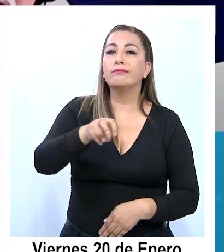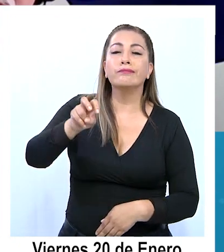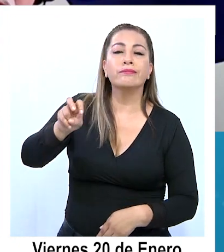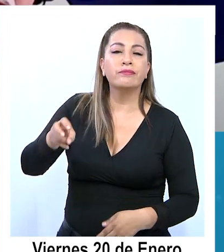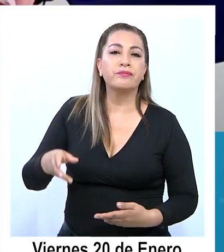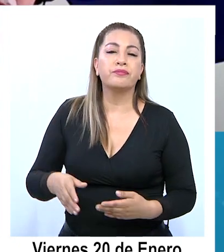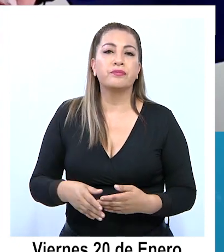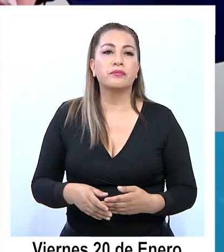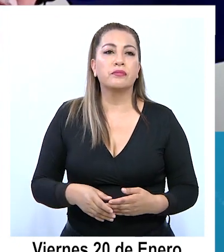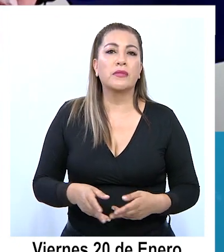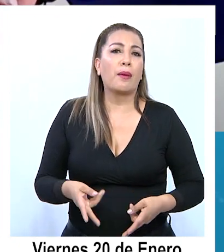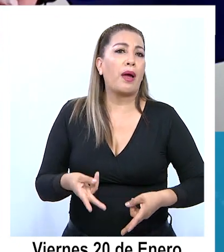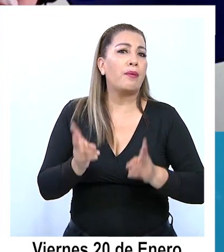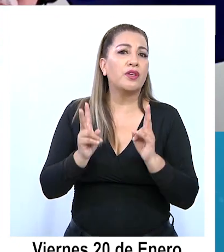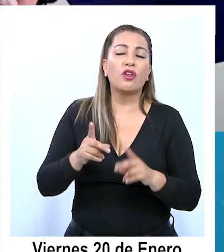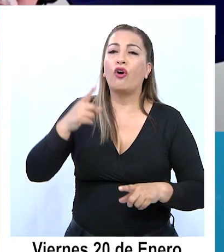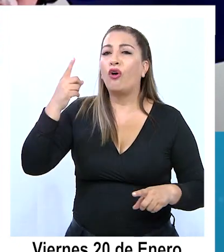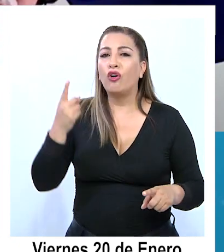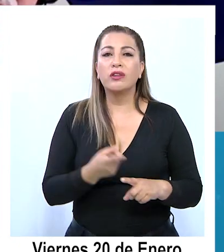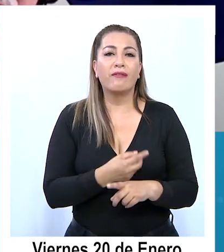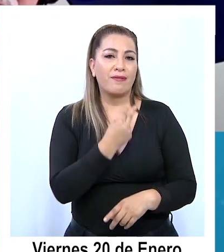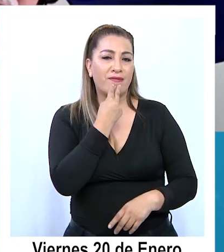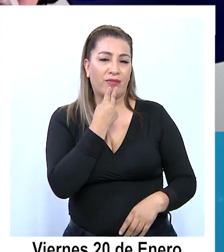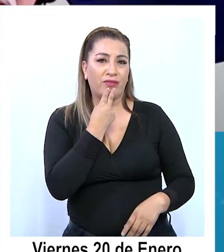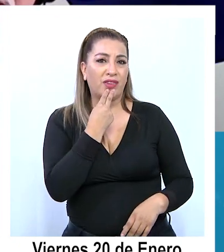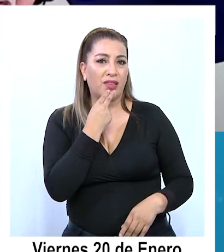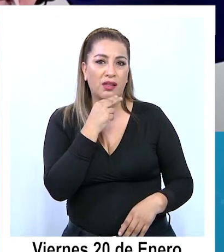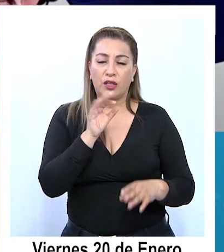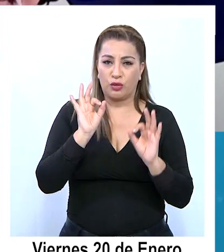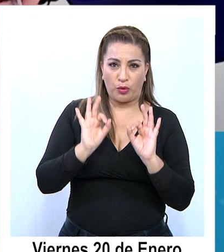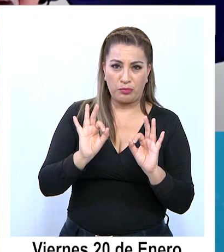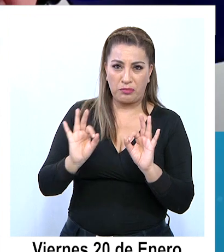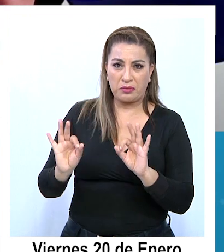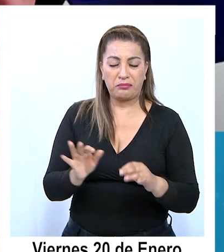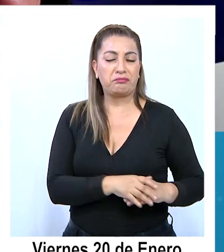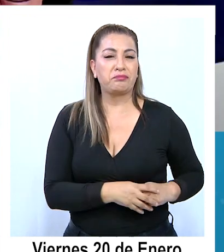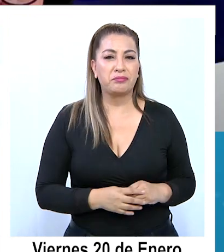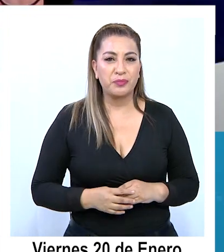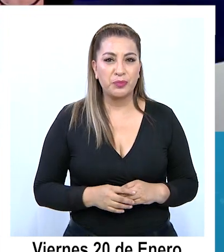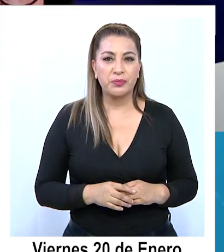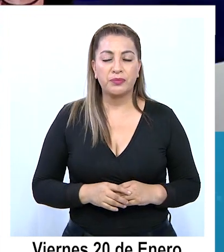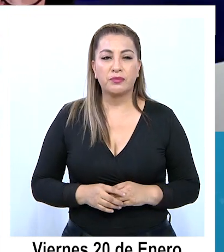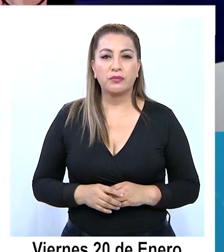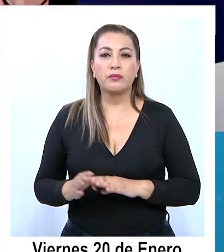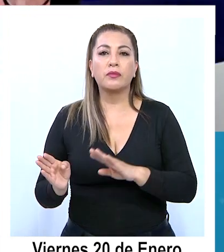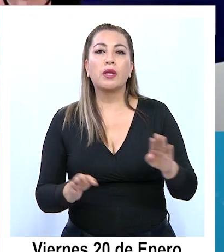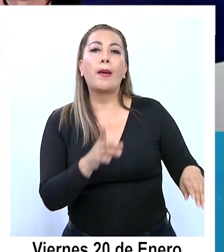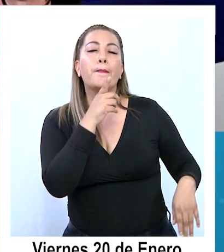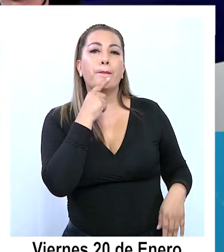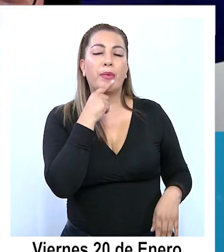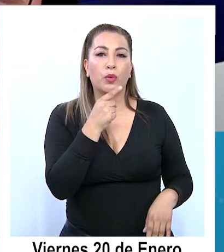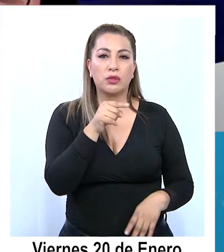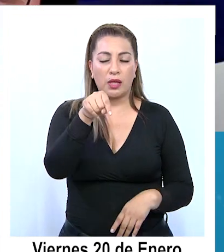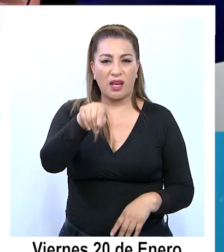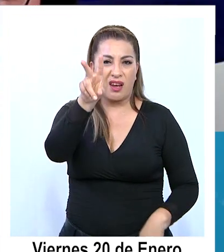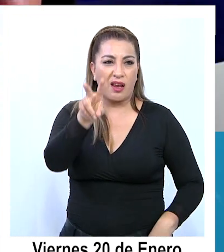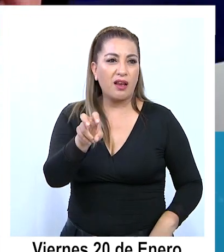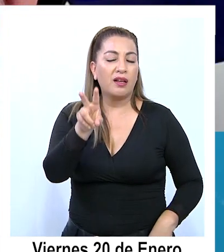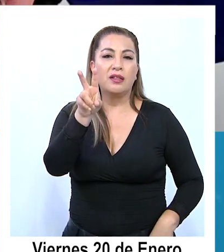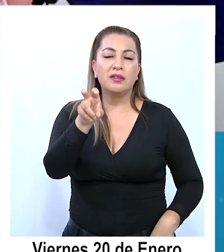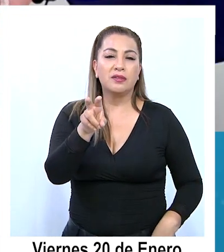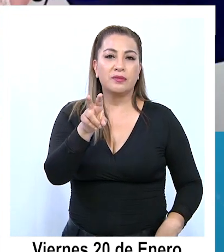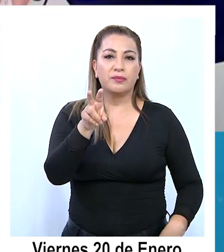al inicio, que le permita volver a hacer su vida en forma normal? Sí, en el ámbito ya